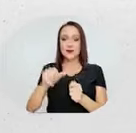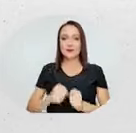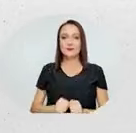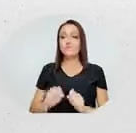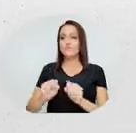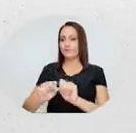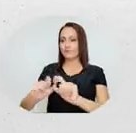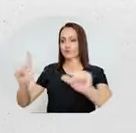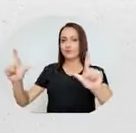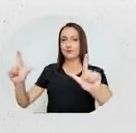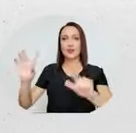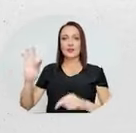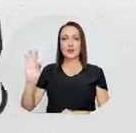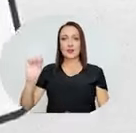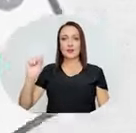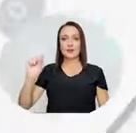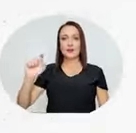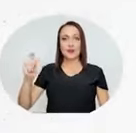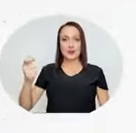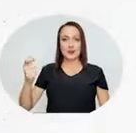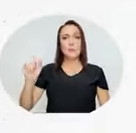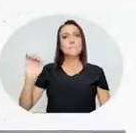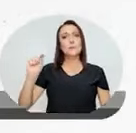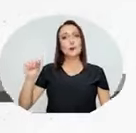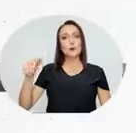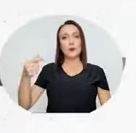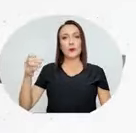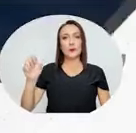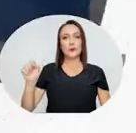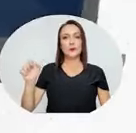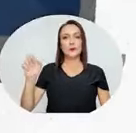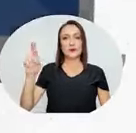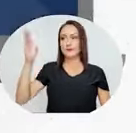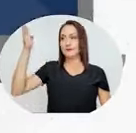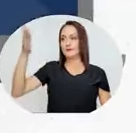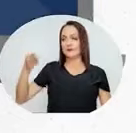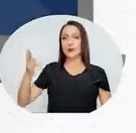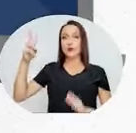tal y como aparece en el documento. También puede ingresar al sitio web